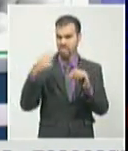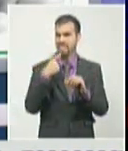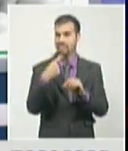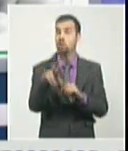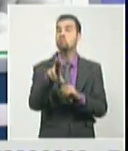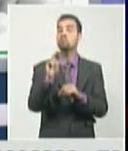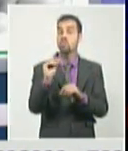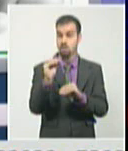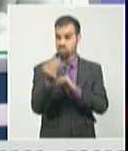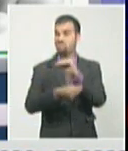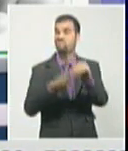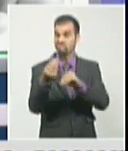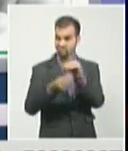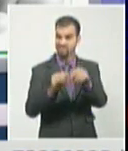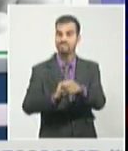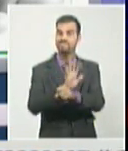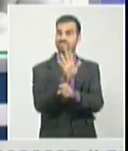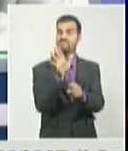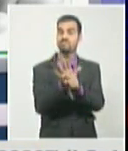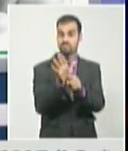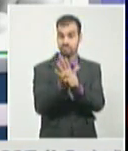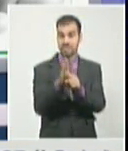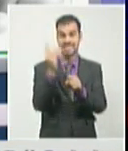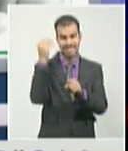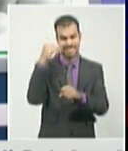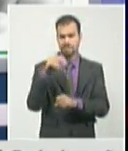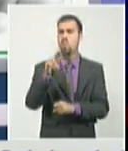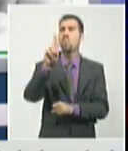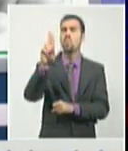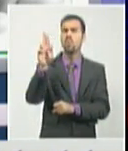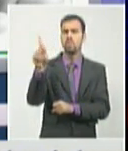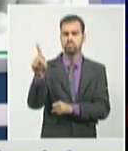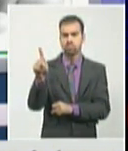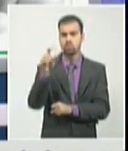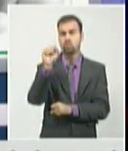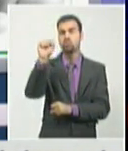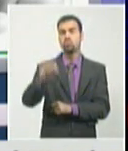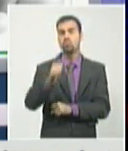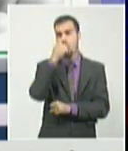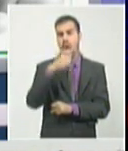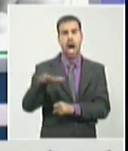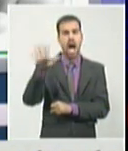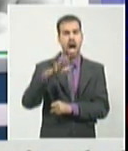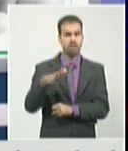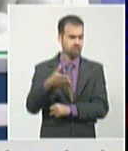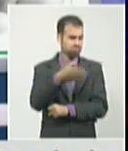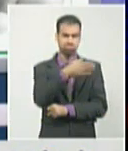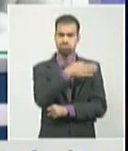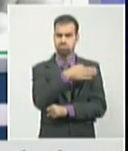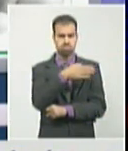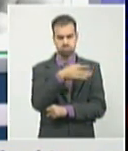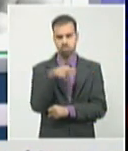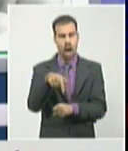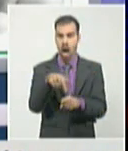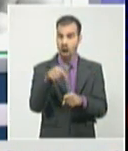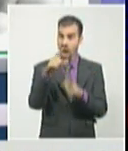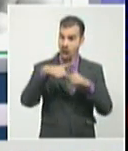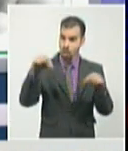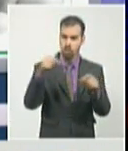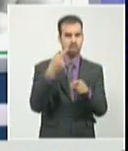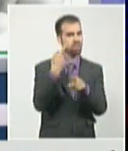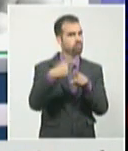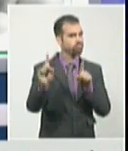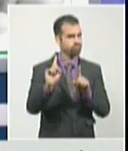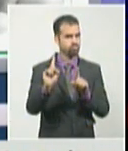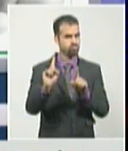distinta a la detectada en reino unido y sudáfrica días atrás por tanto también el seguimiento en este espacio